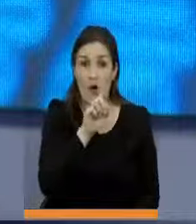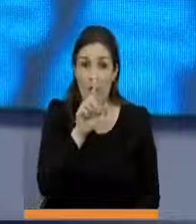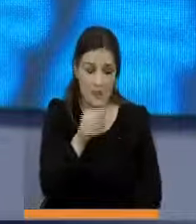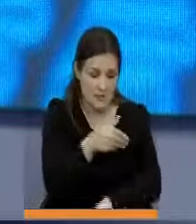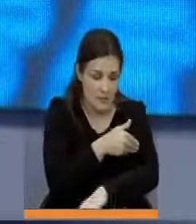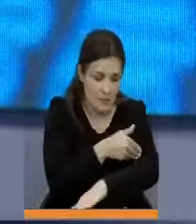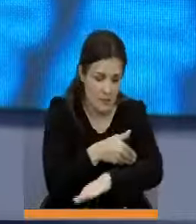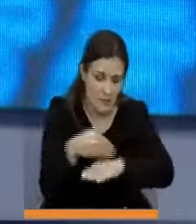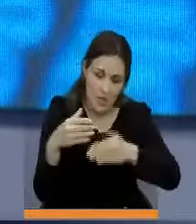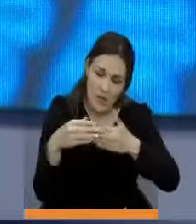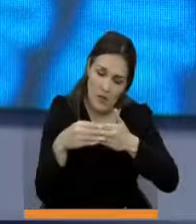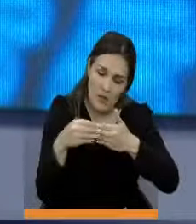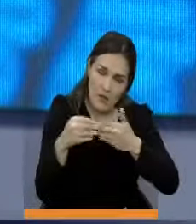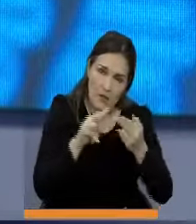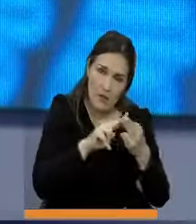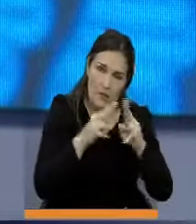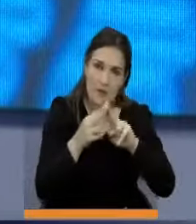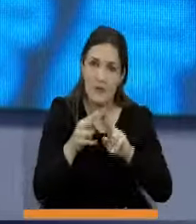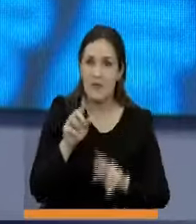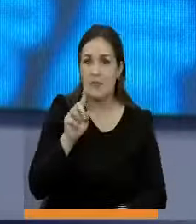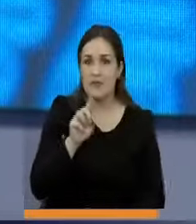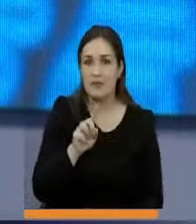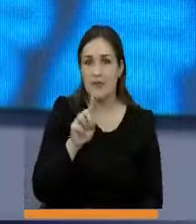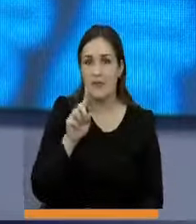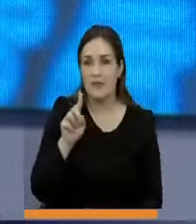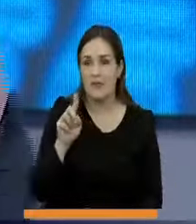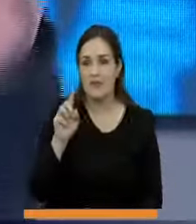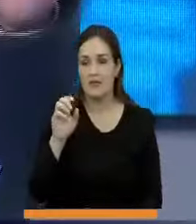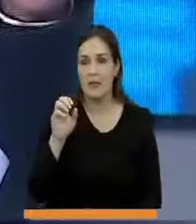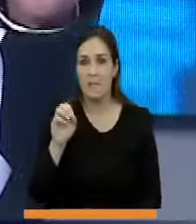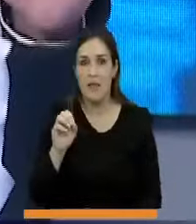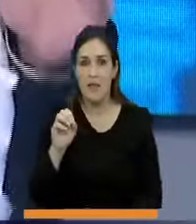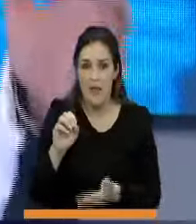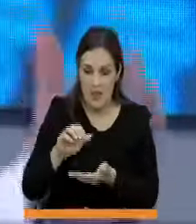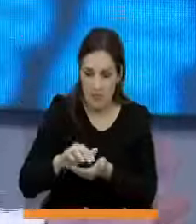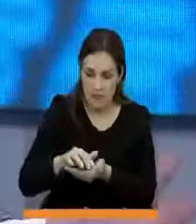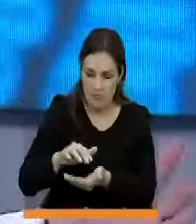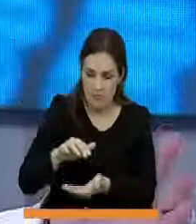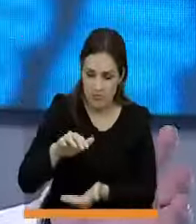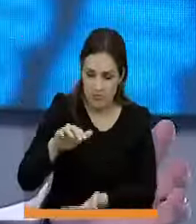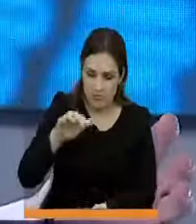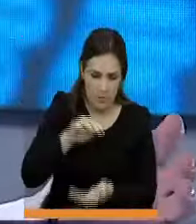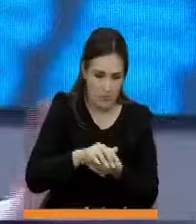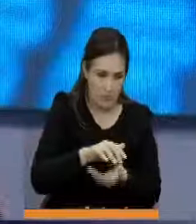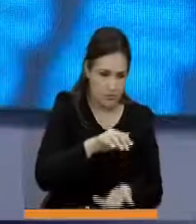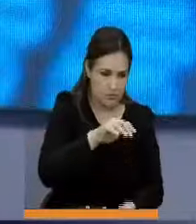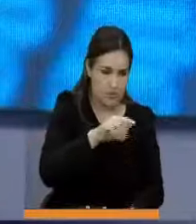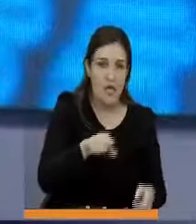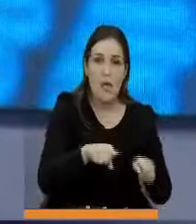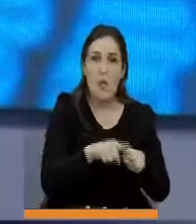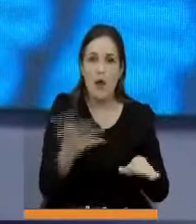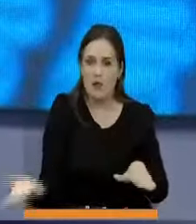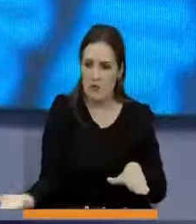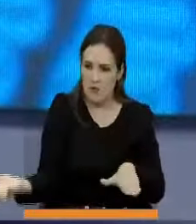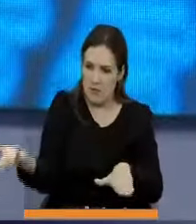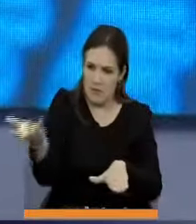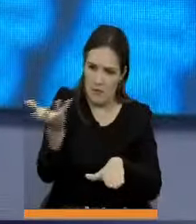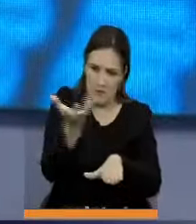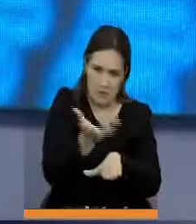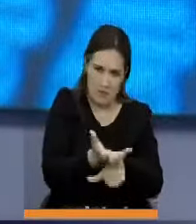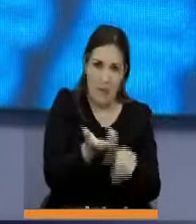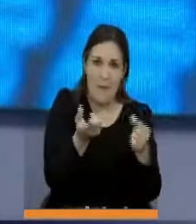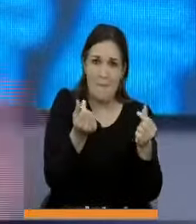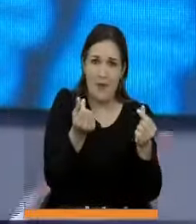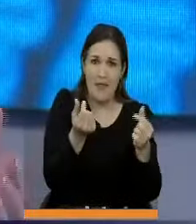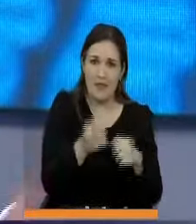Catalina, 110.000 billetes, varias toneladas, más o menos el tamaño de un tractor. O sea, ¿cómo va a pasar de